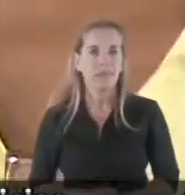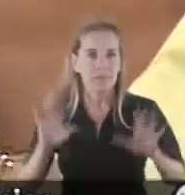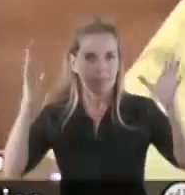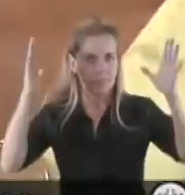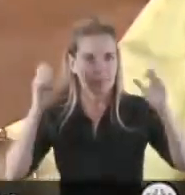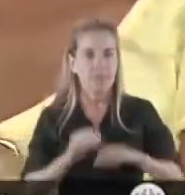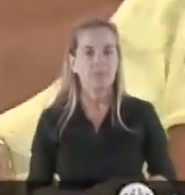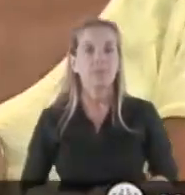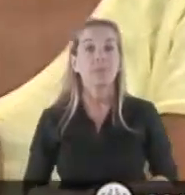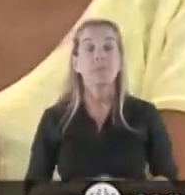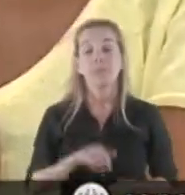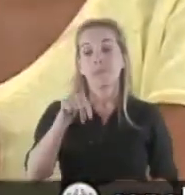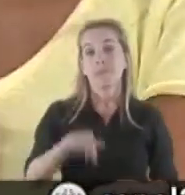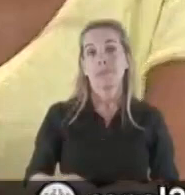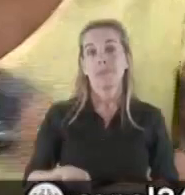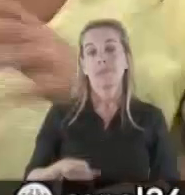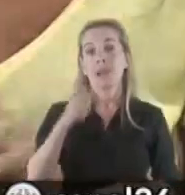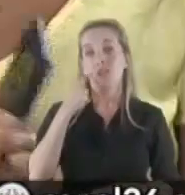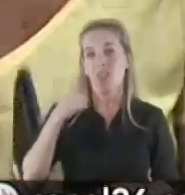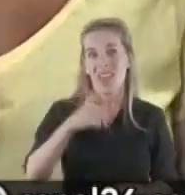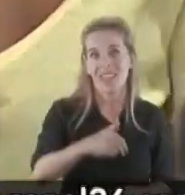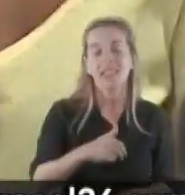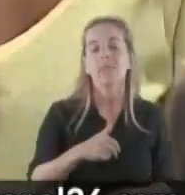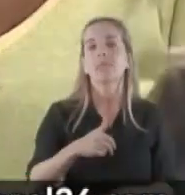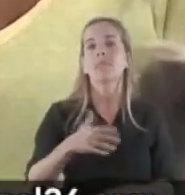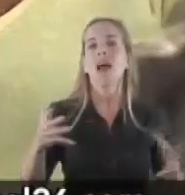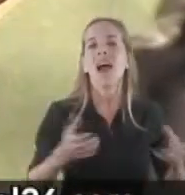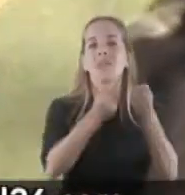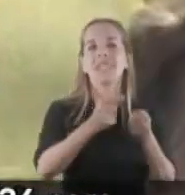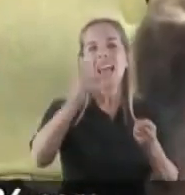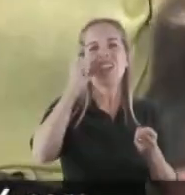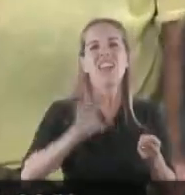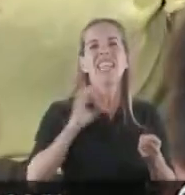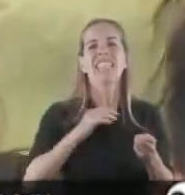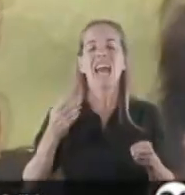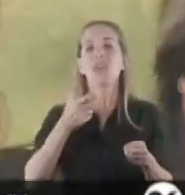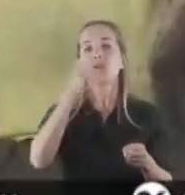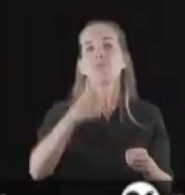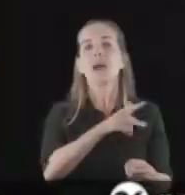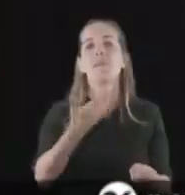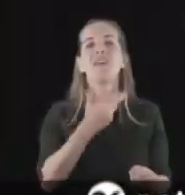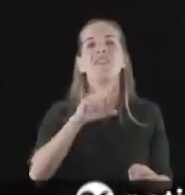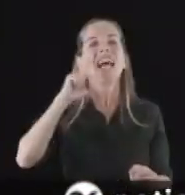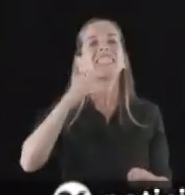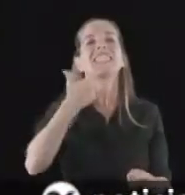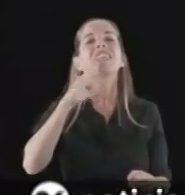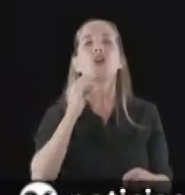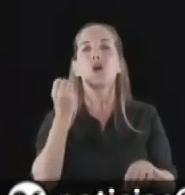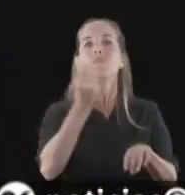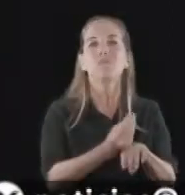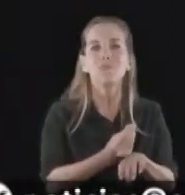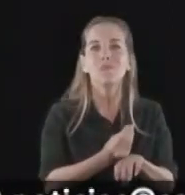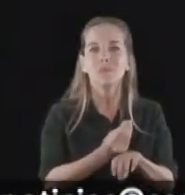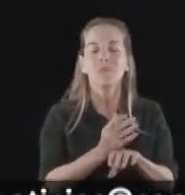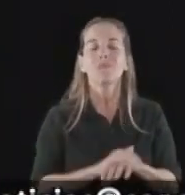En estos días que se cumplen 10 años del pontificado de Francisco, cuando a mí